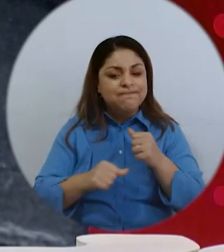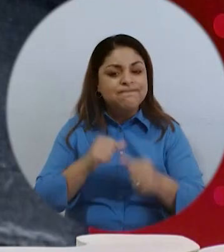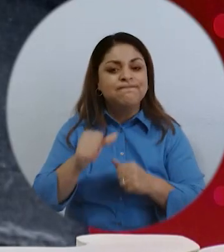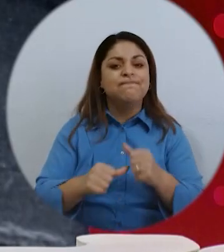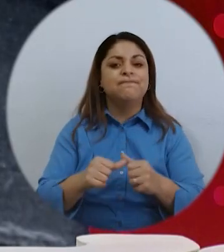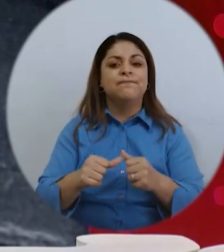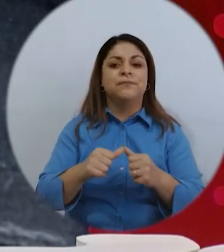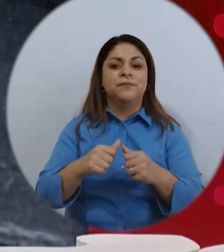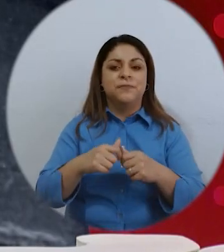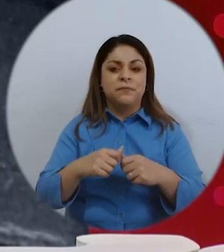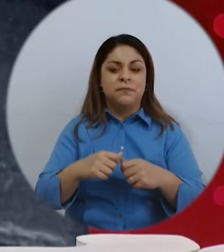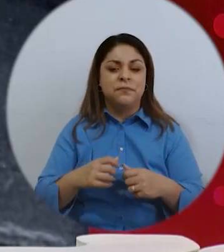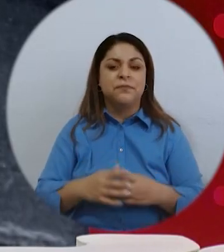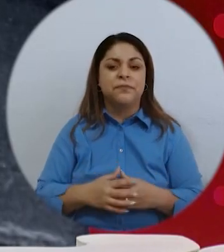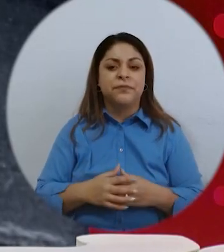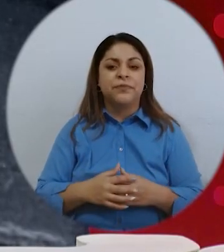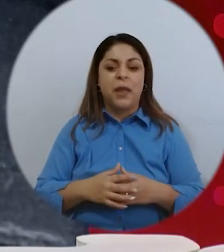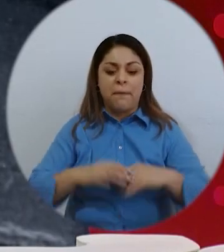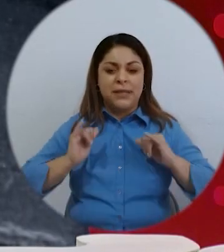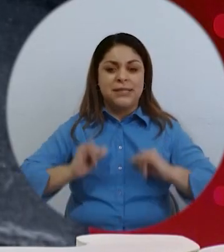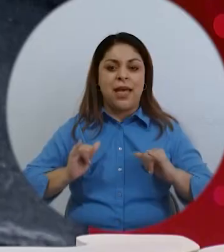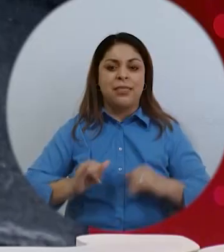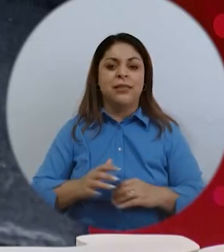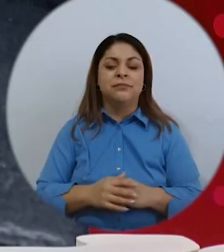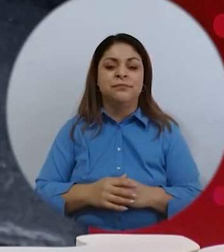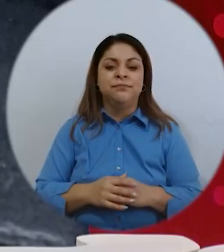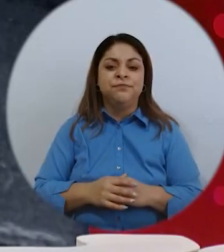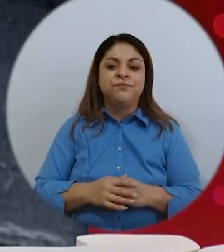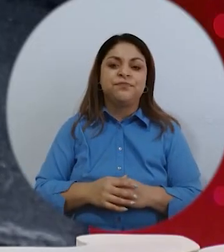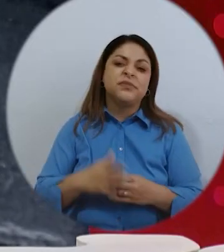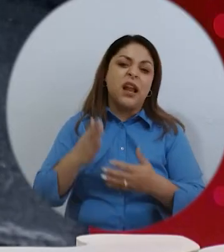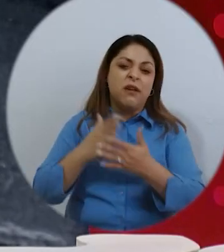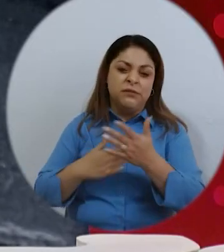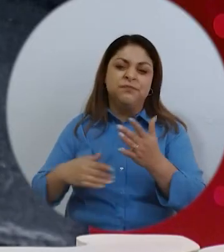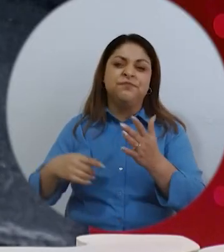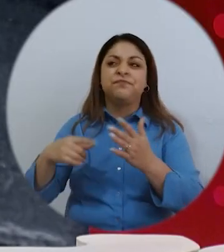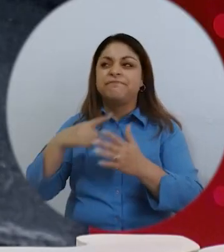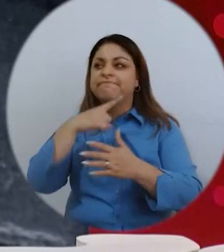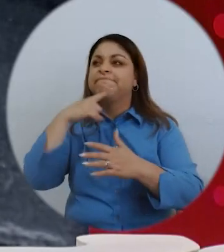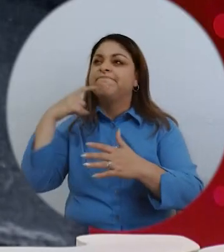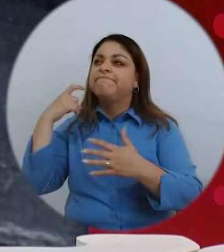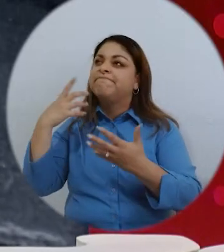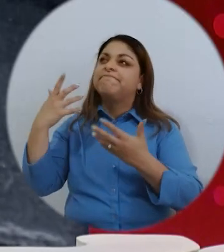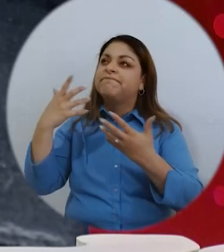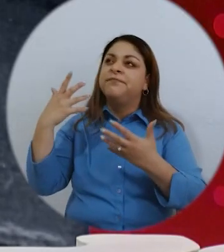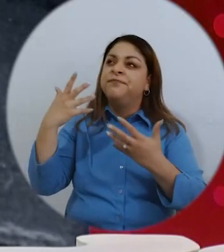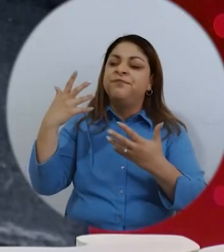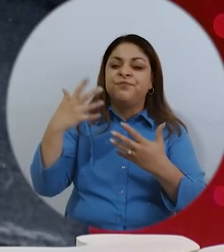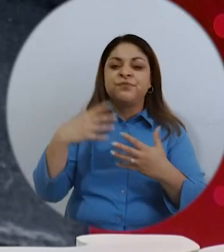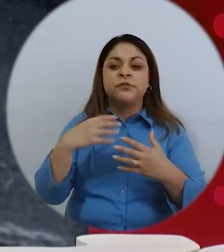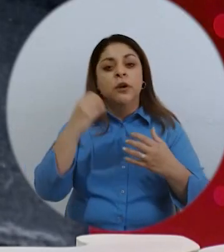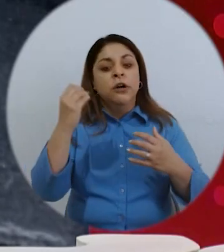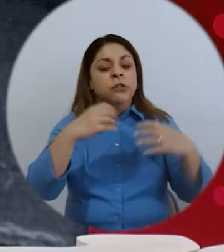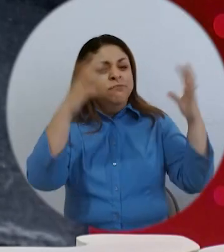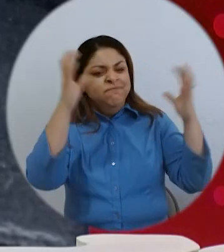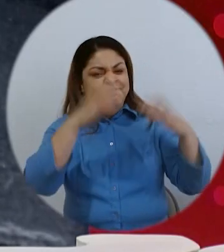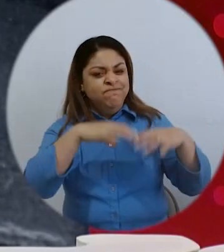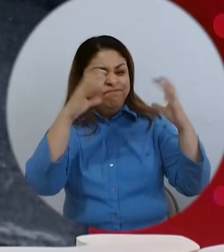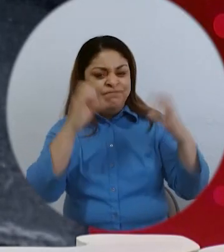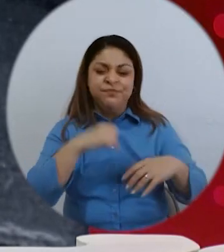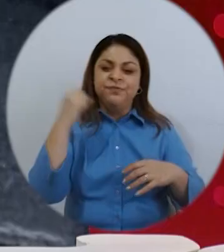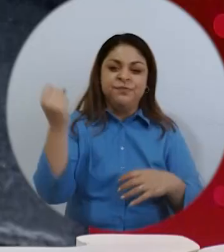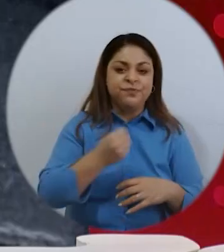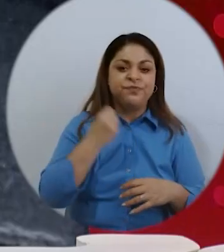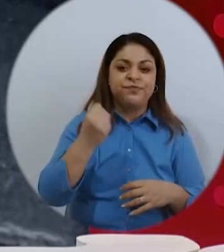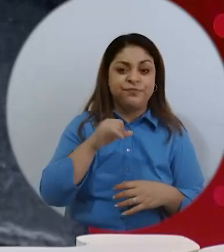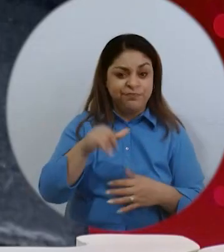con más fuerza, golpea la mesa con más fuerza, si no es por sequías, por exceso de lluvia, y pues también de alguna